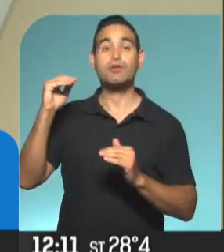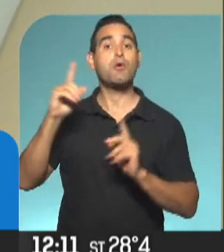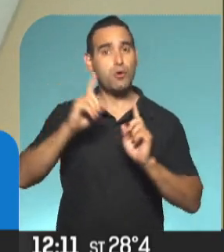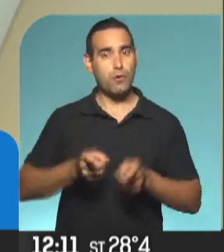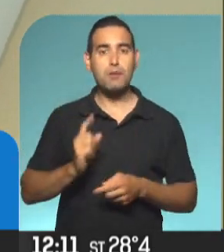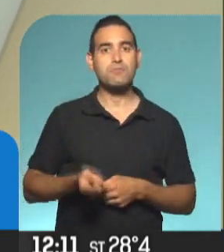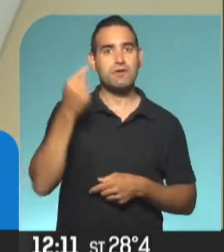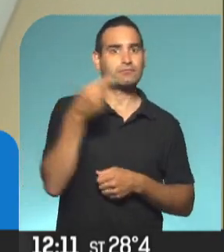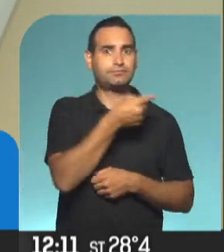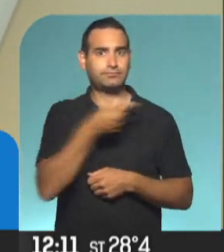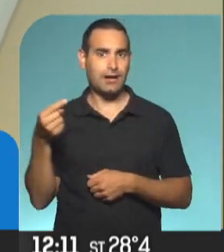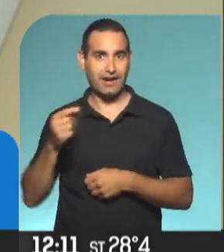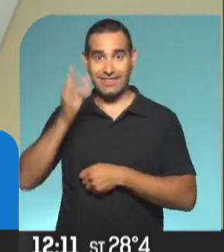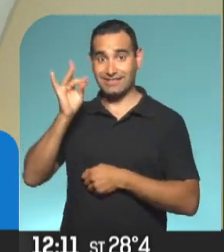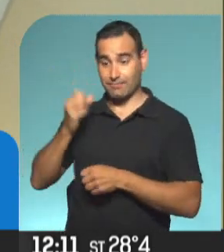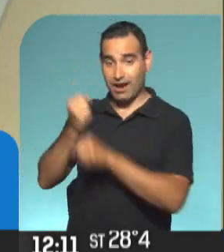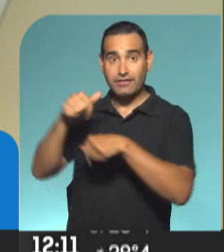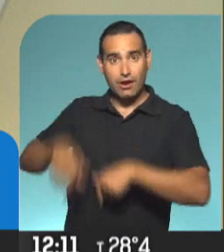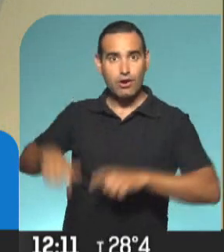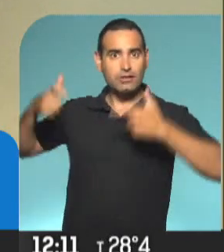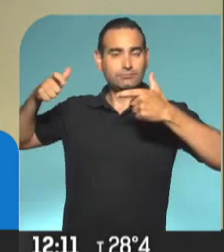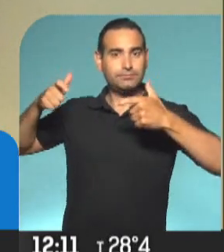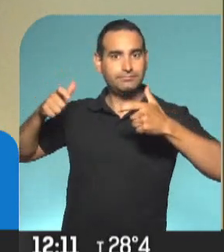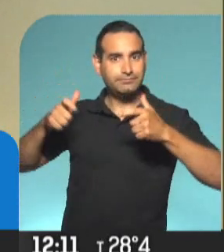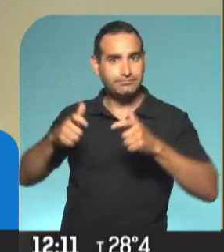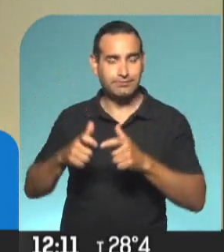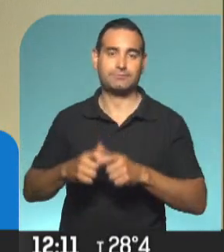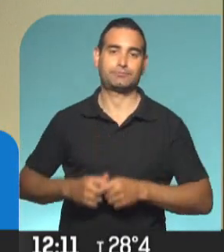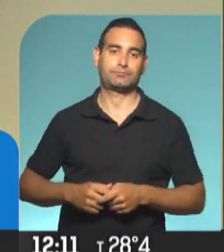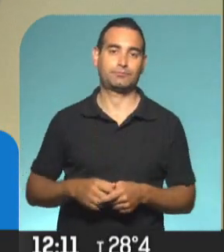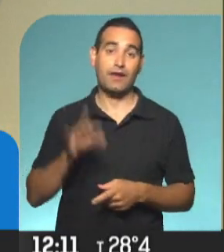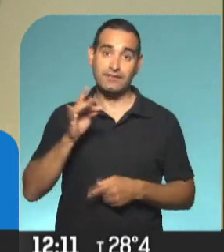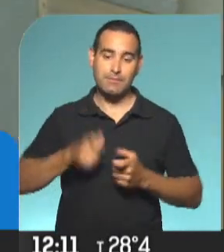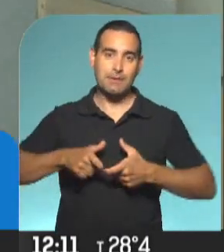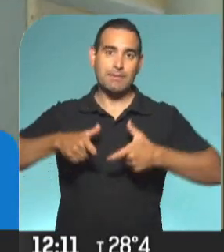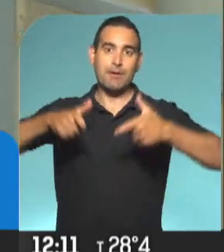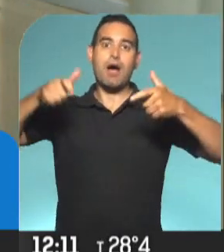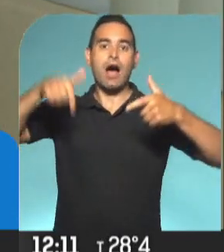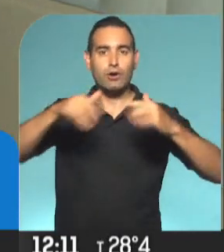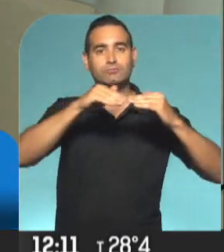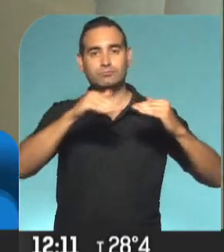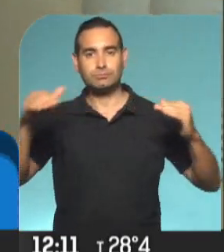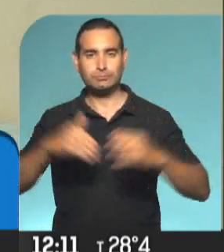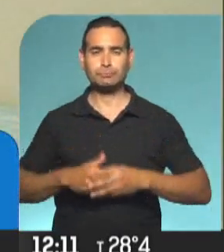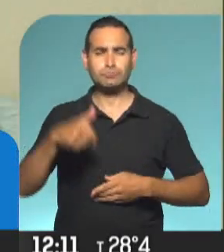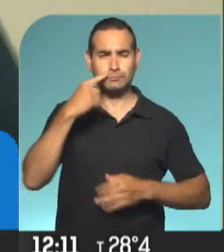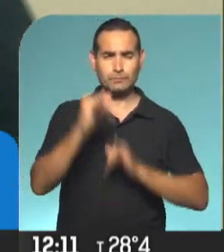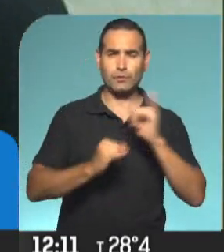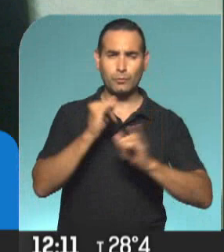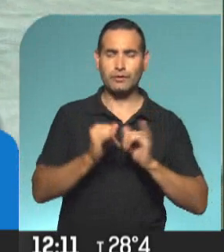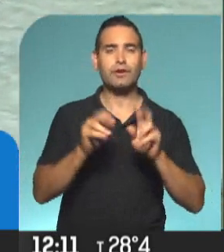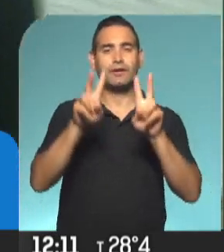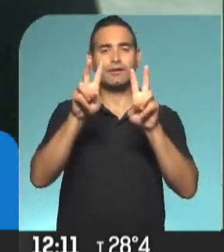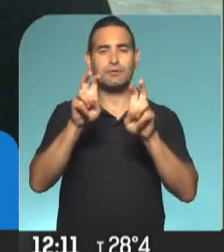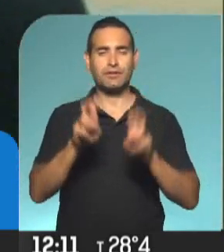baja semanal desde principios de diciembre, cuando los casos comenzaron a aumentar de manera considerable. Hacemos un repaso de los